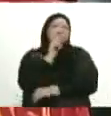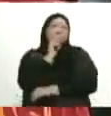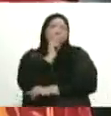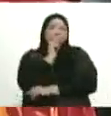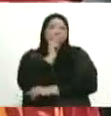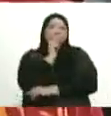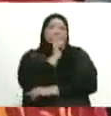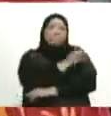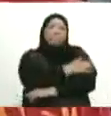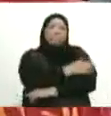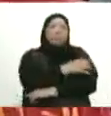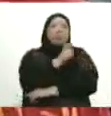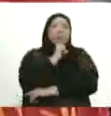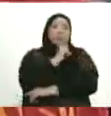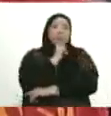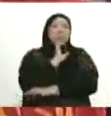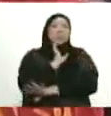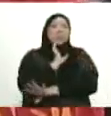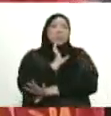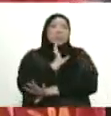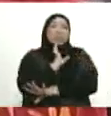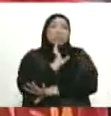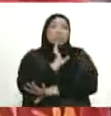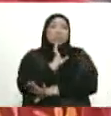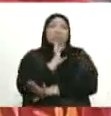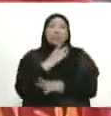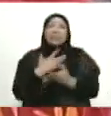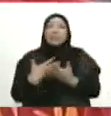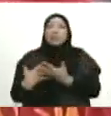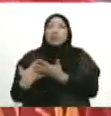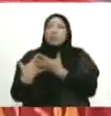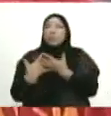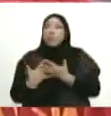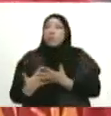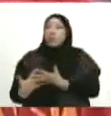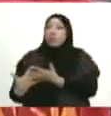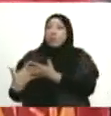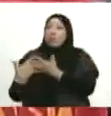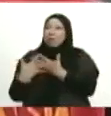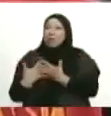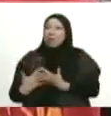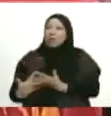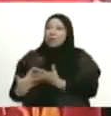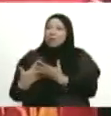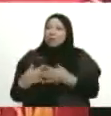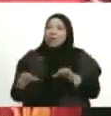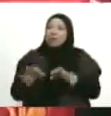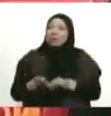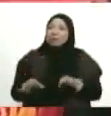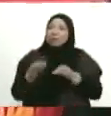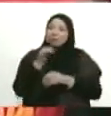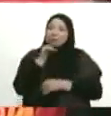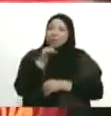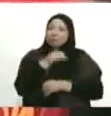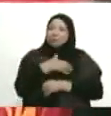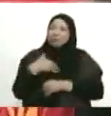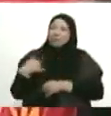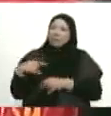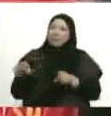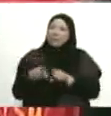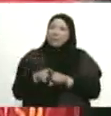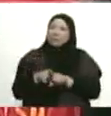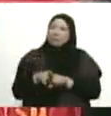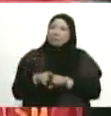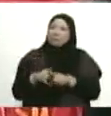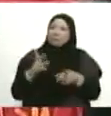¿Ah? Y esa gente es estudiada en Harvard, no sé qué cosa. Y no saben todavía, no quieren asimilar